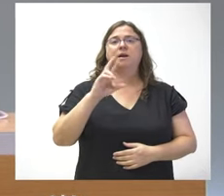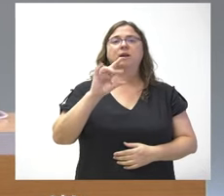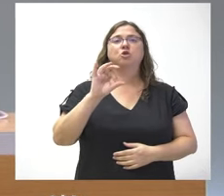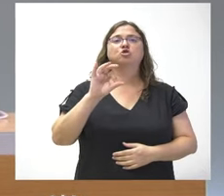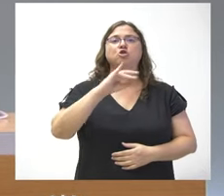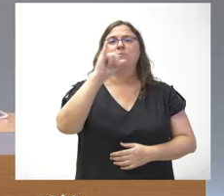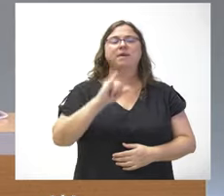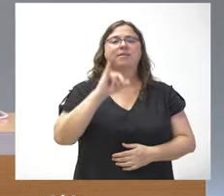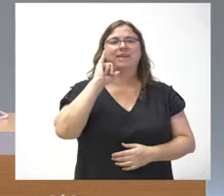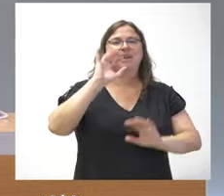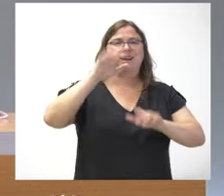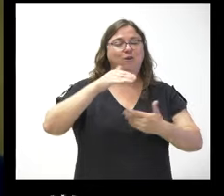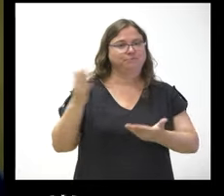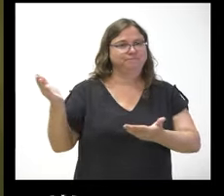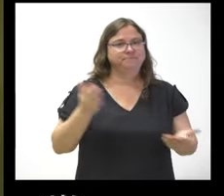ileón